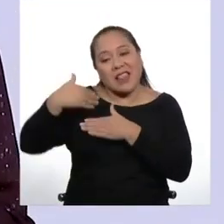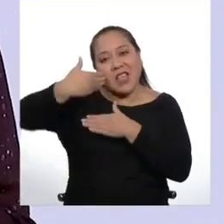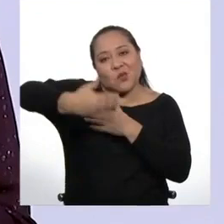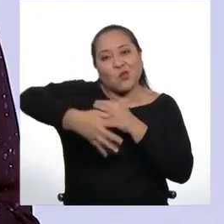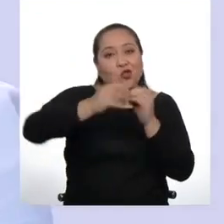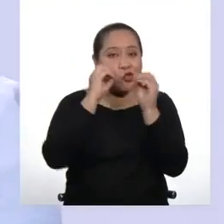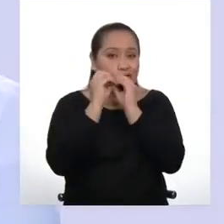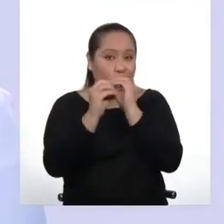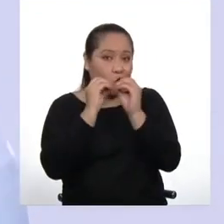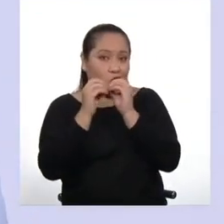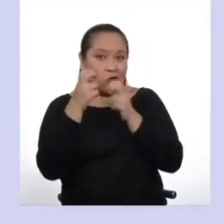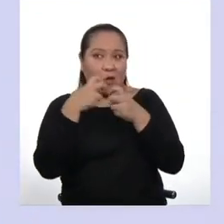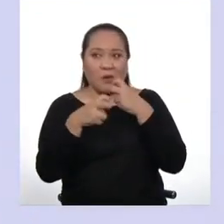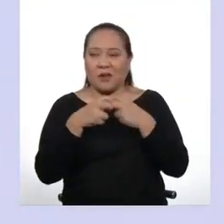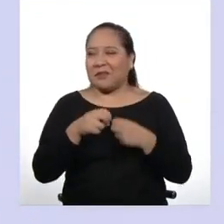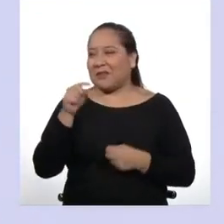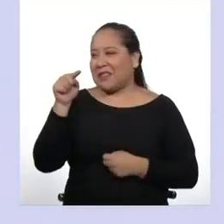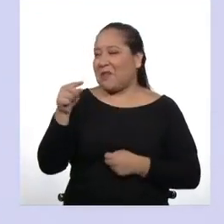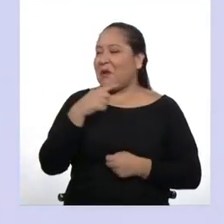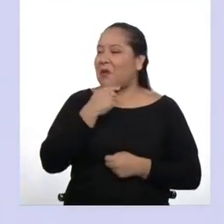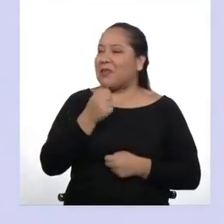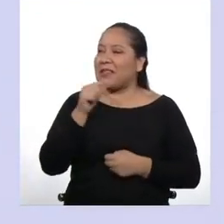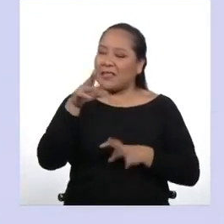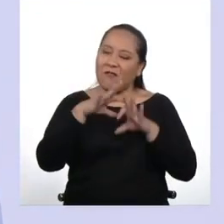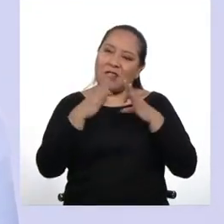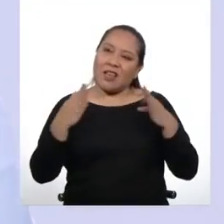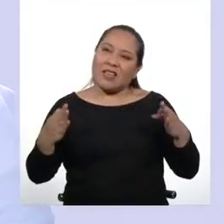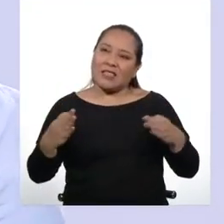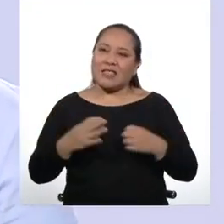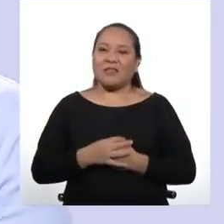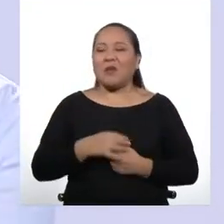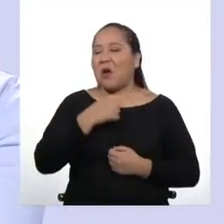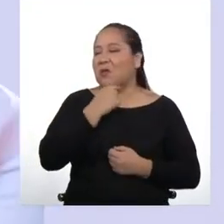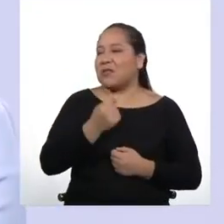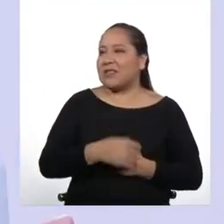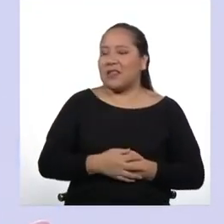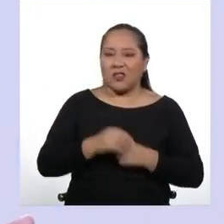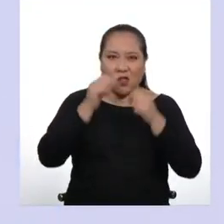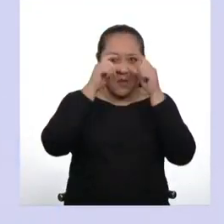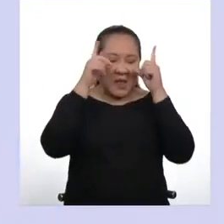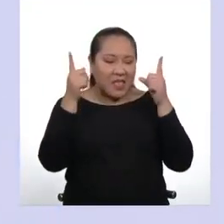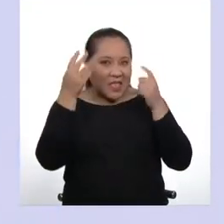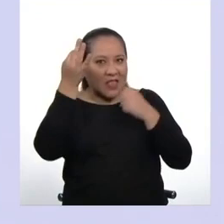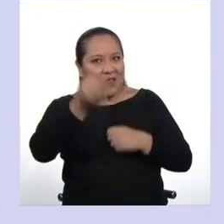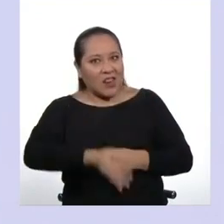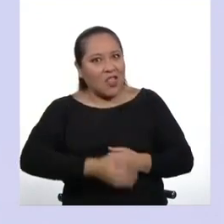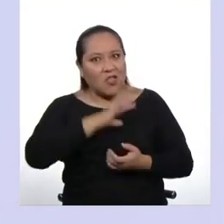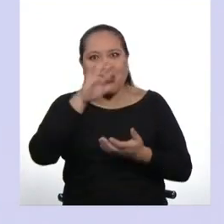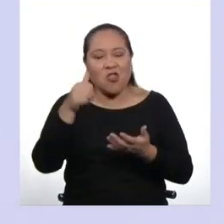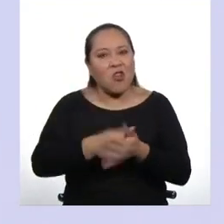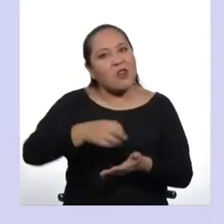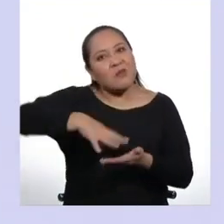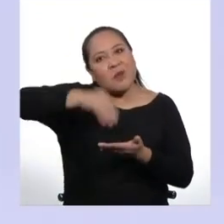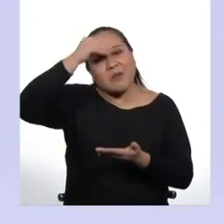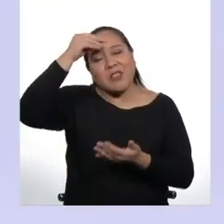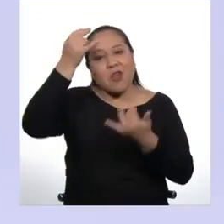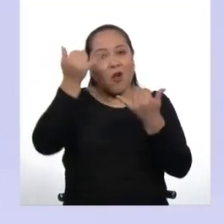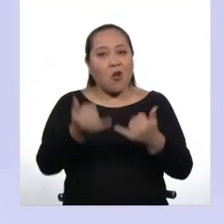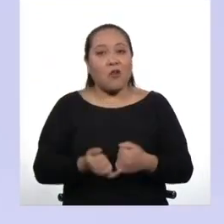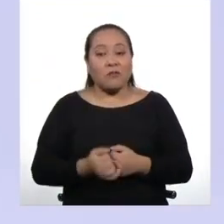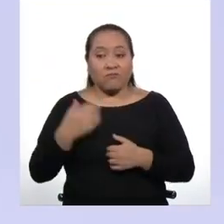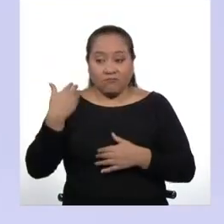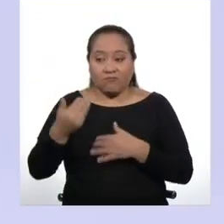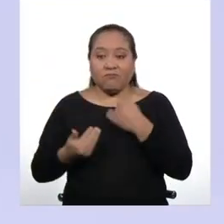solucionar problemas. Me quedo con esa última frase, profe. Me gusta mucho. Qué sorprendente, ¿no? Todo lo que hemos aprendido el día de hoy. De